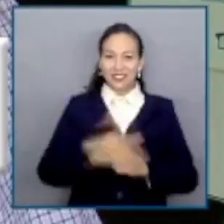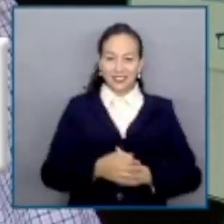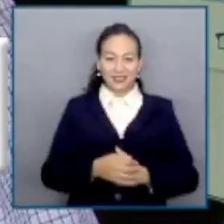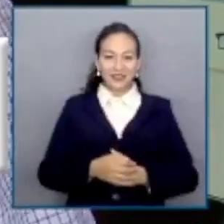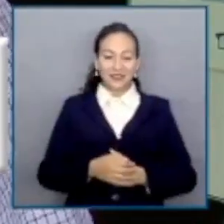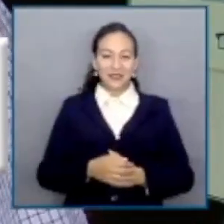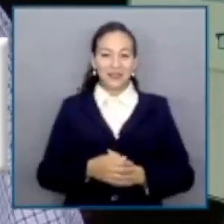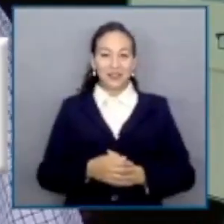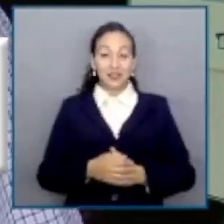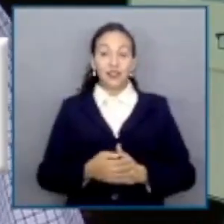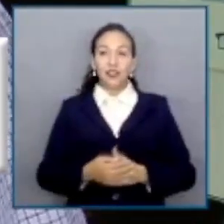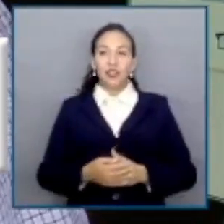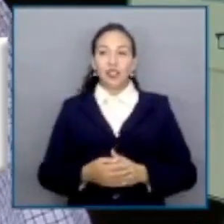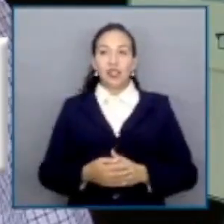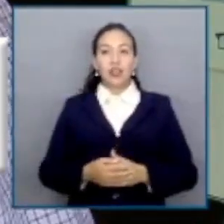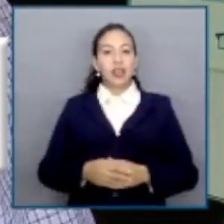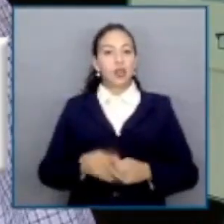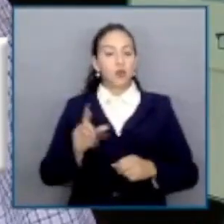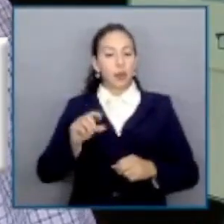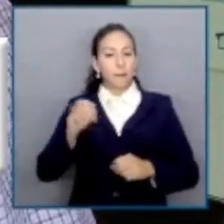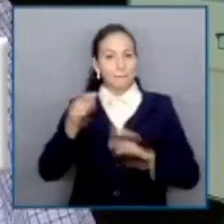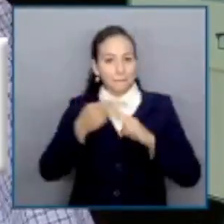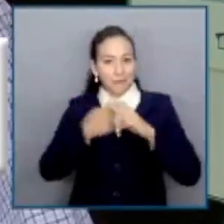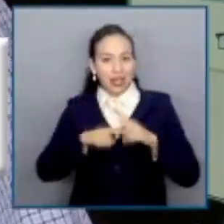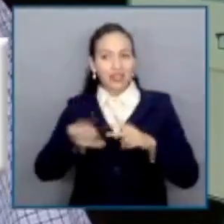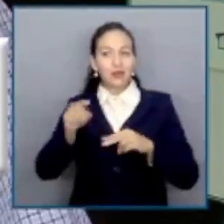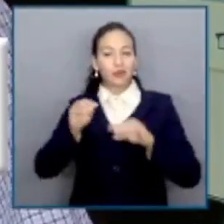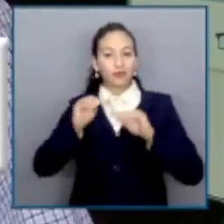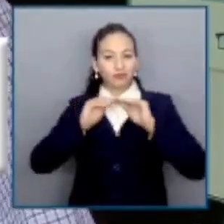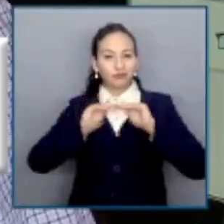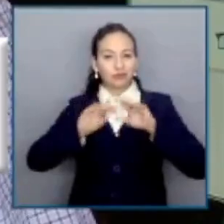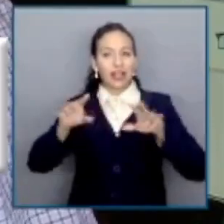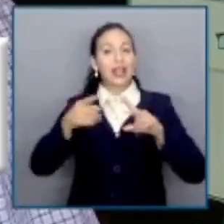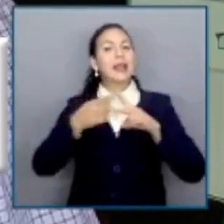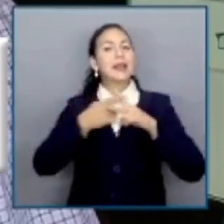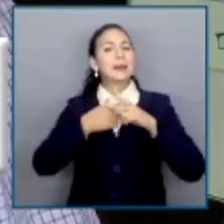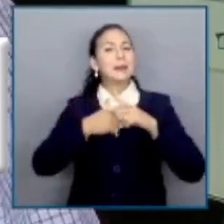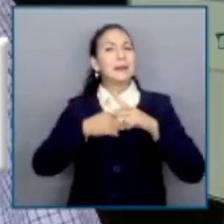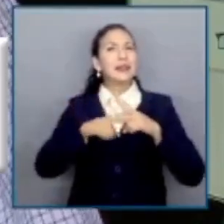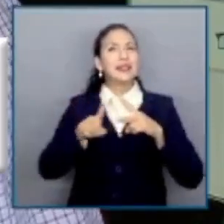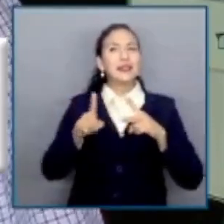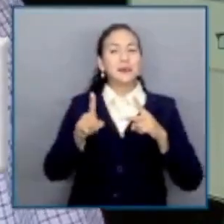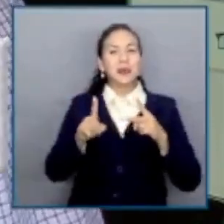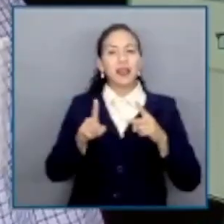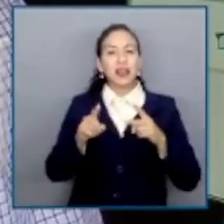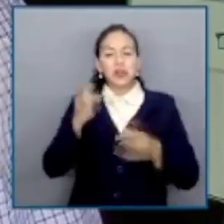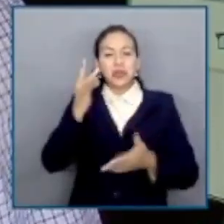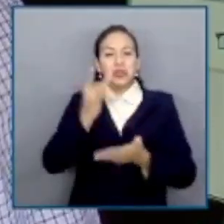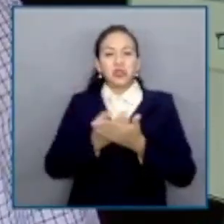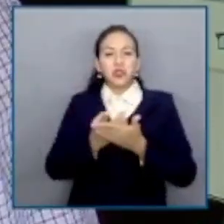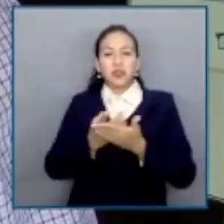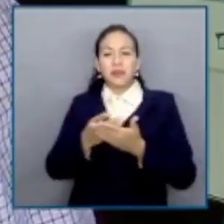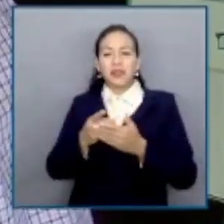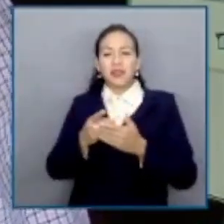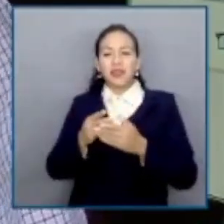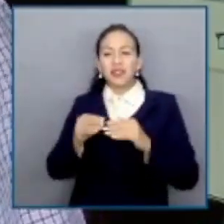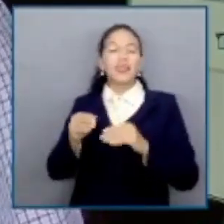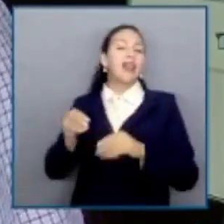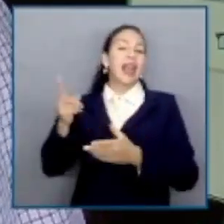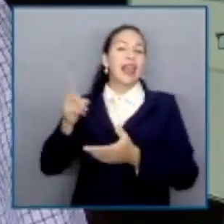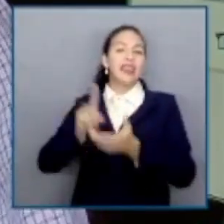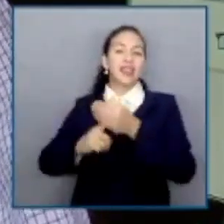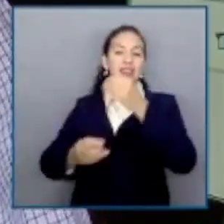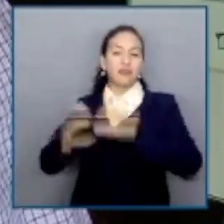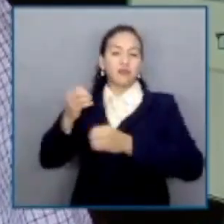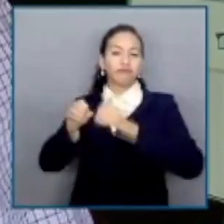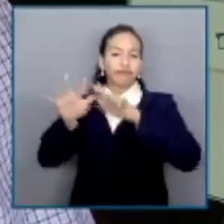Y las primeras transmisiones nada más se transmitía lo que era el puro pleno. Y en ese entonces nada